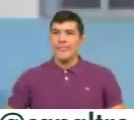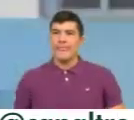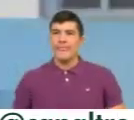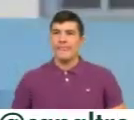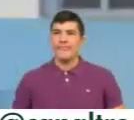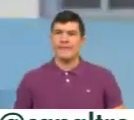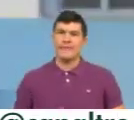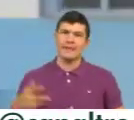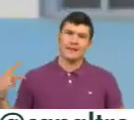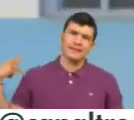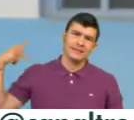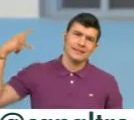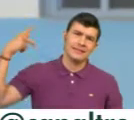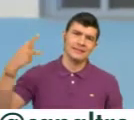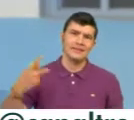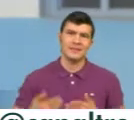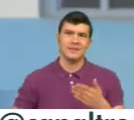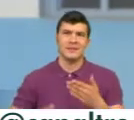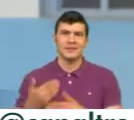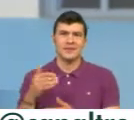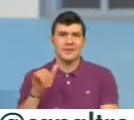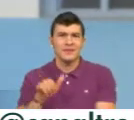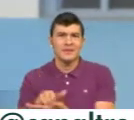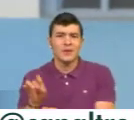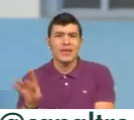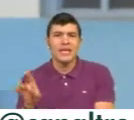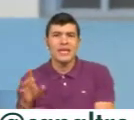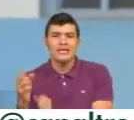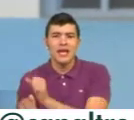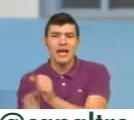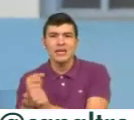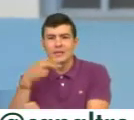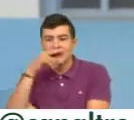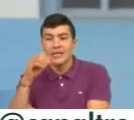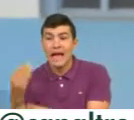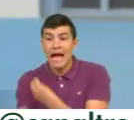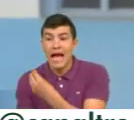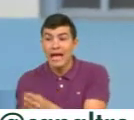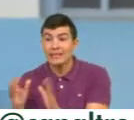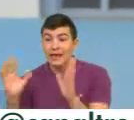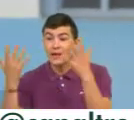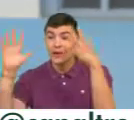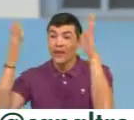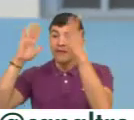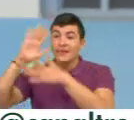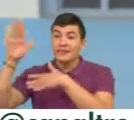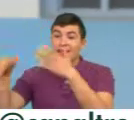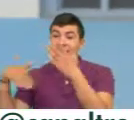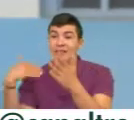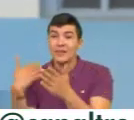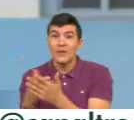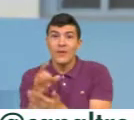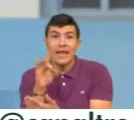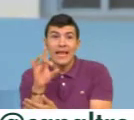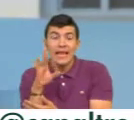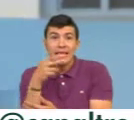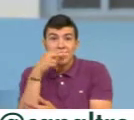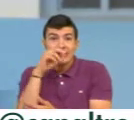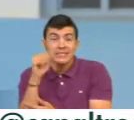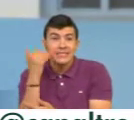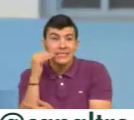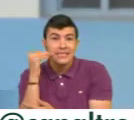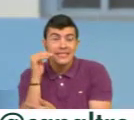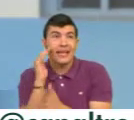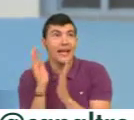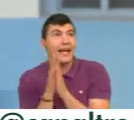Esa historia empezó como cuando a las quinceañeras les dicen, les vamos a hacer una fiesta con bombos y platillos, y la quinceañera, feliz